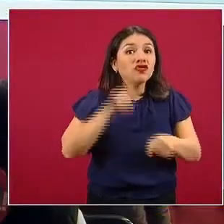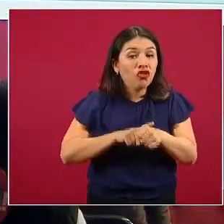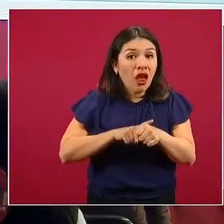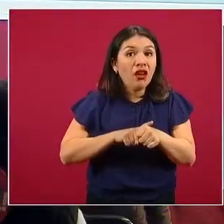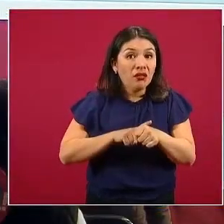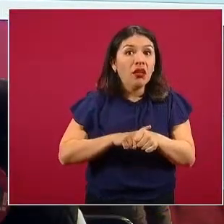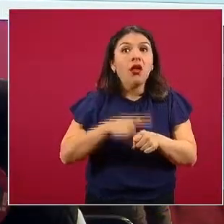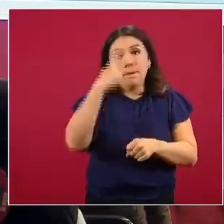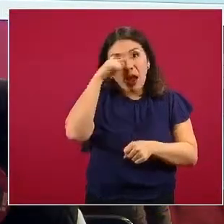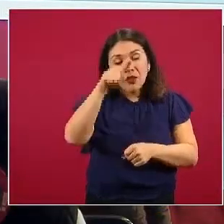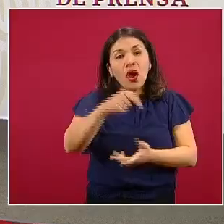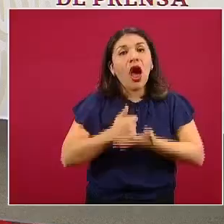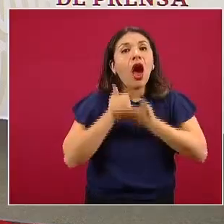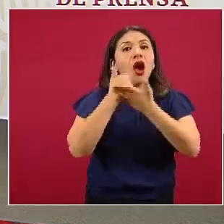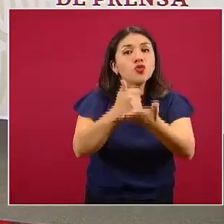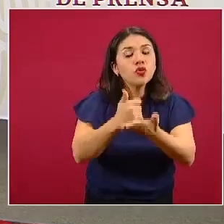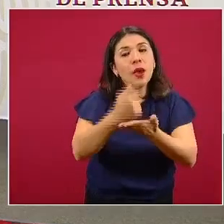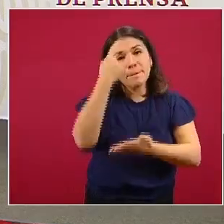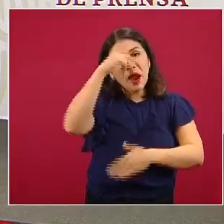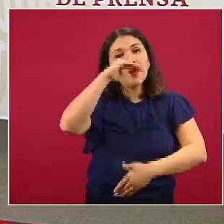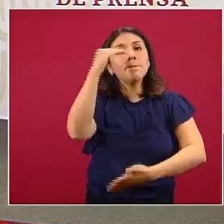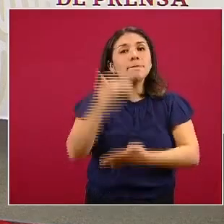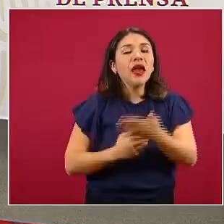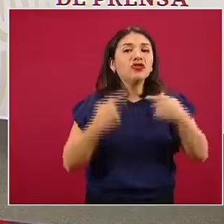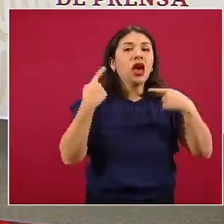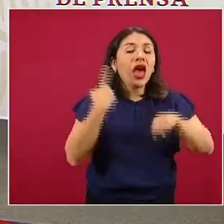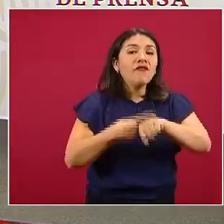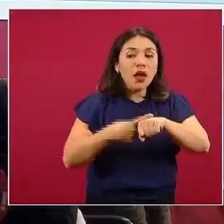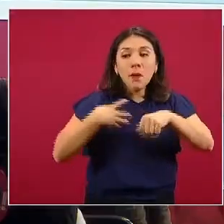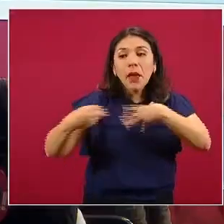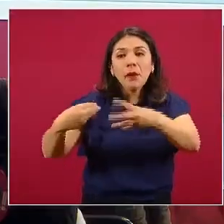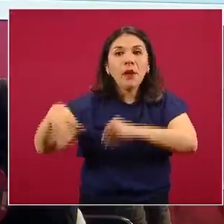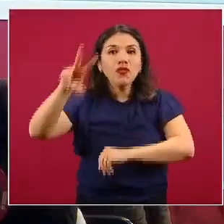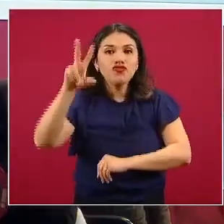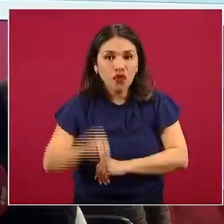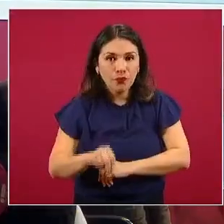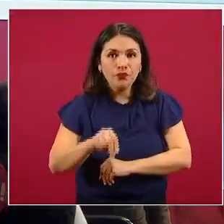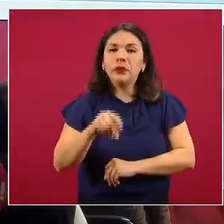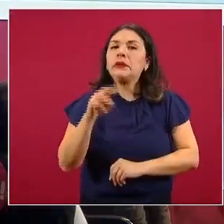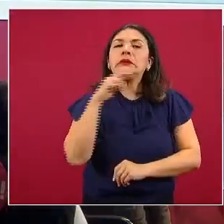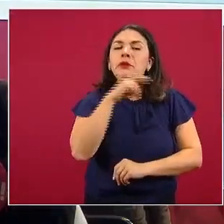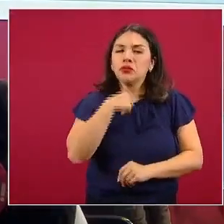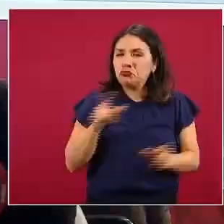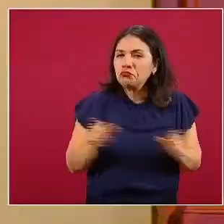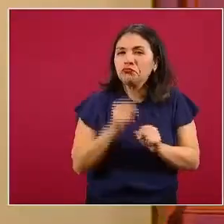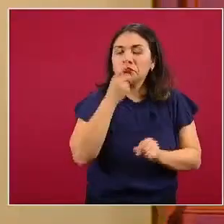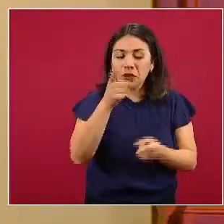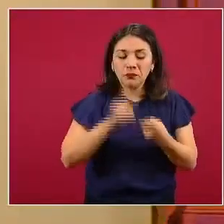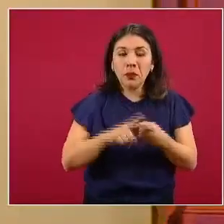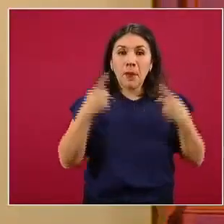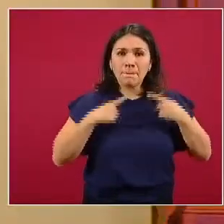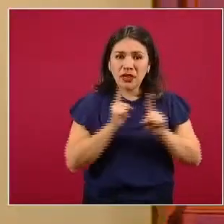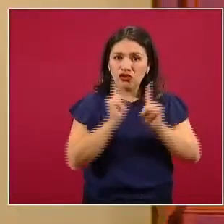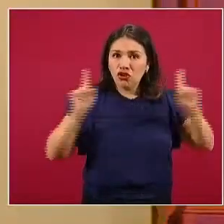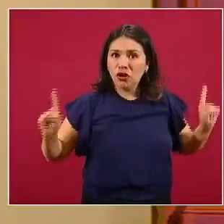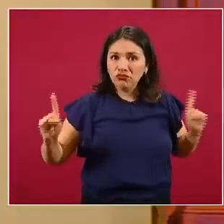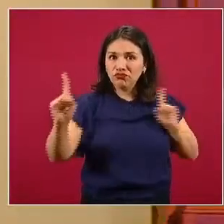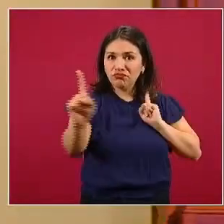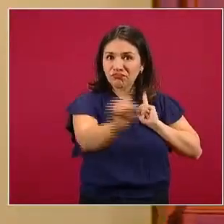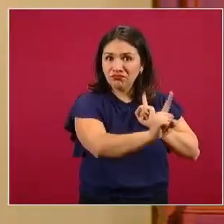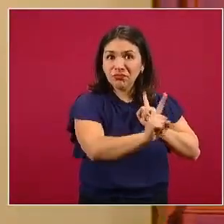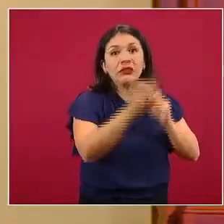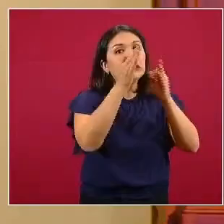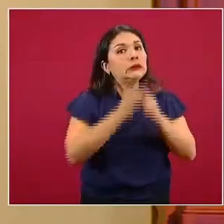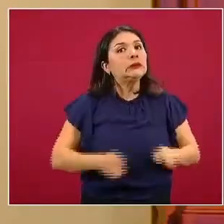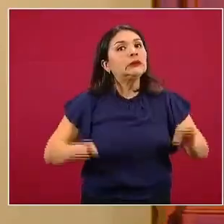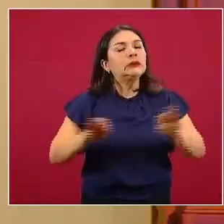nos ayudan y contribuyen a evitar los contagios. Las recordamos rápidamente, la sana distancia. La sana